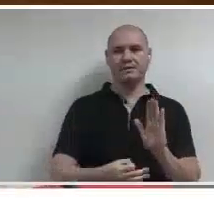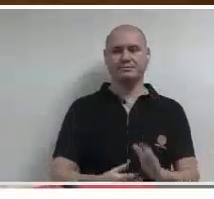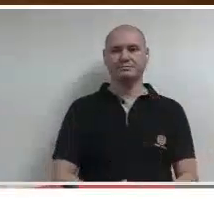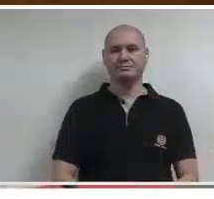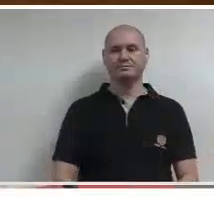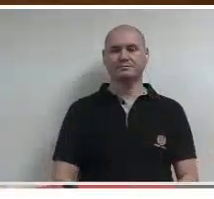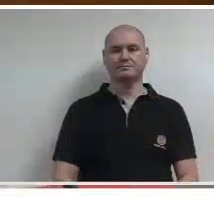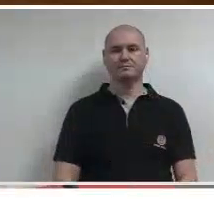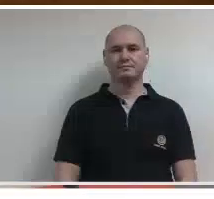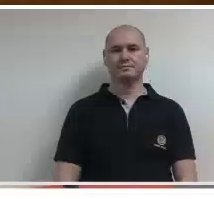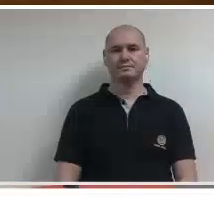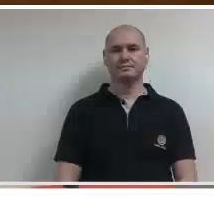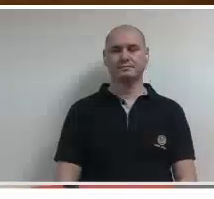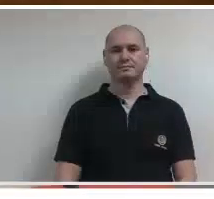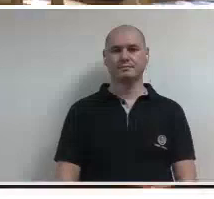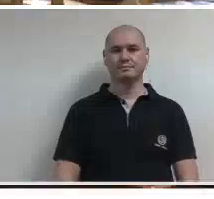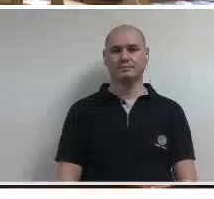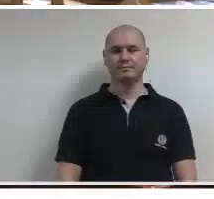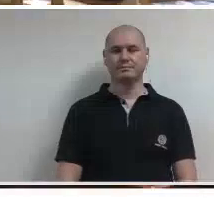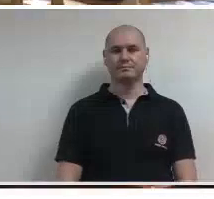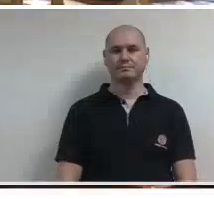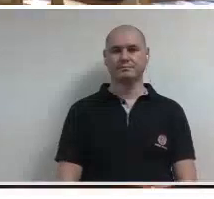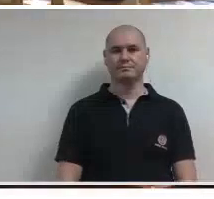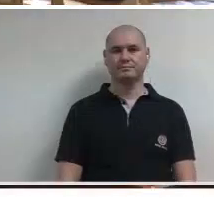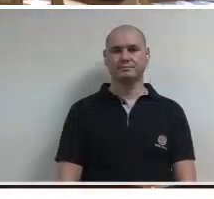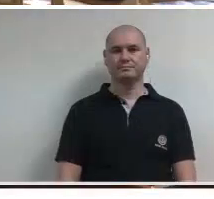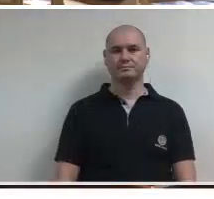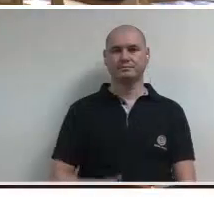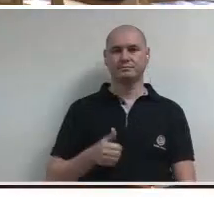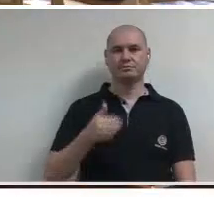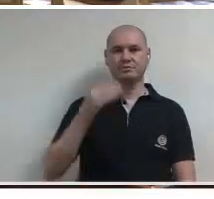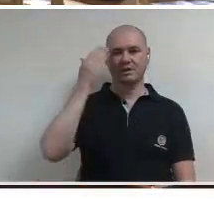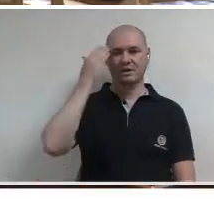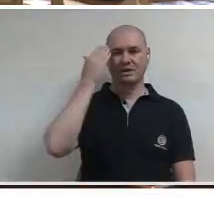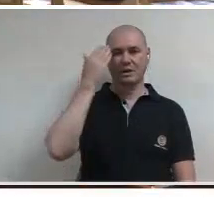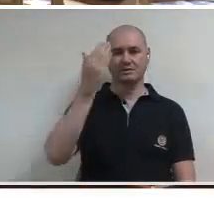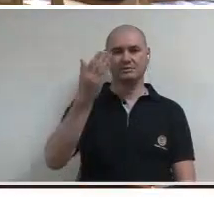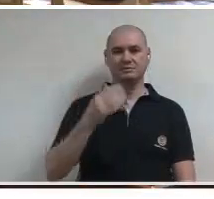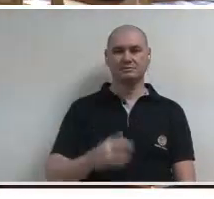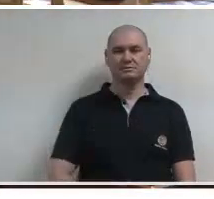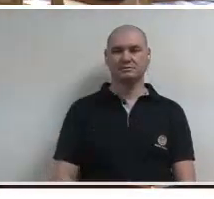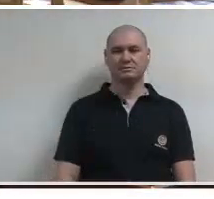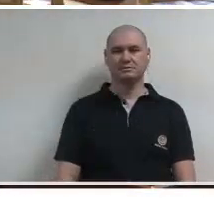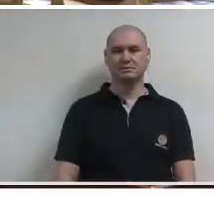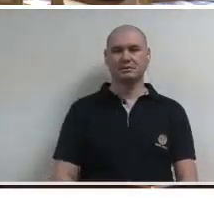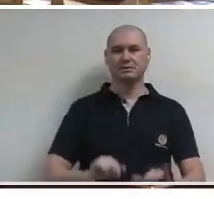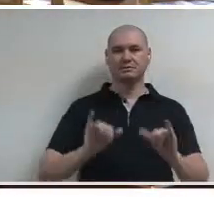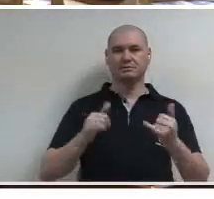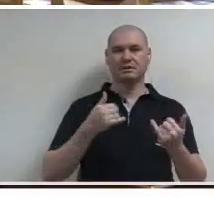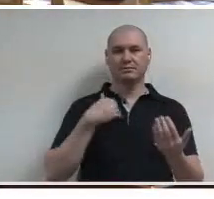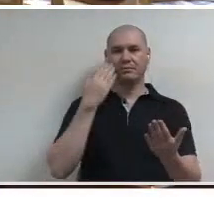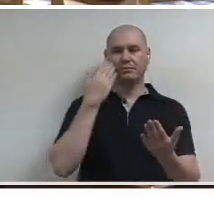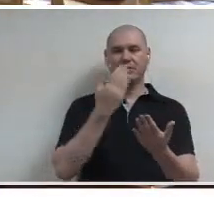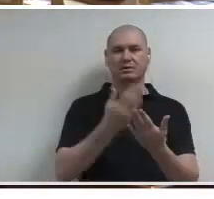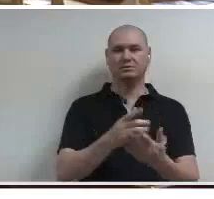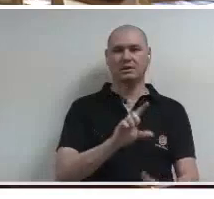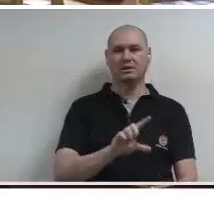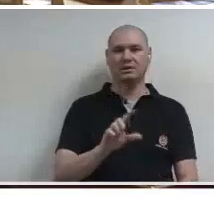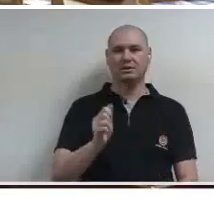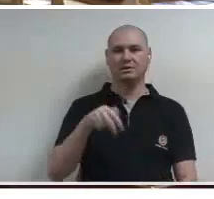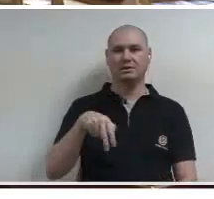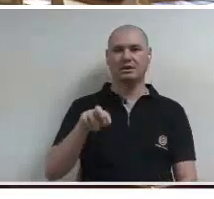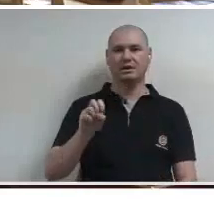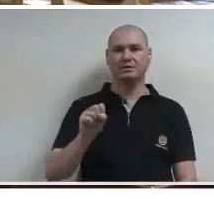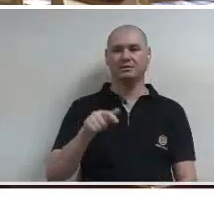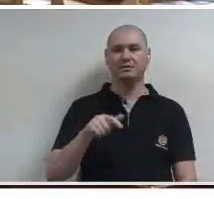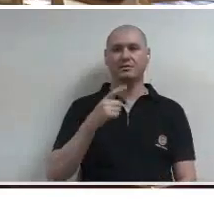ya po, ahí se demora, ahí poramos coa, eres a Yurezca, tu choco. Hecha la propuesta de la ministra Carolina Llanes. A